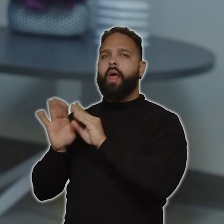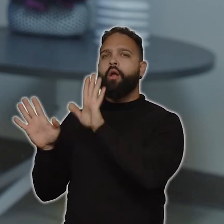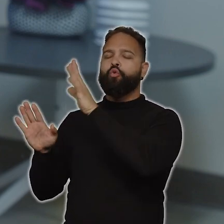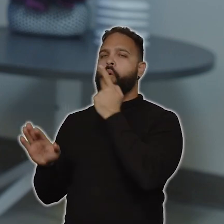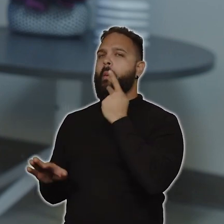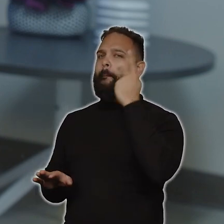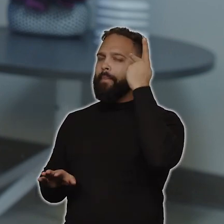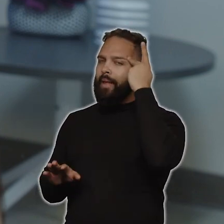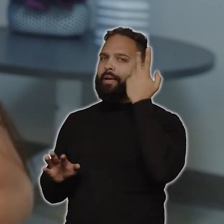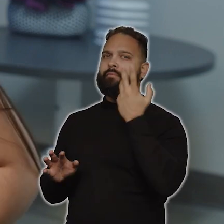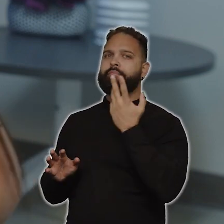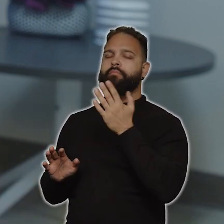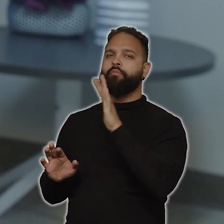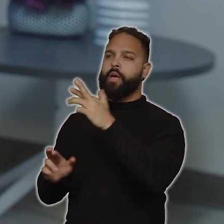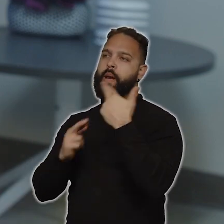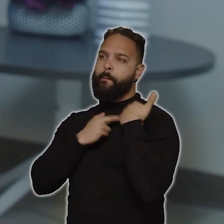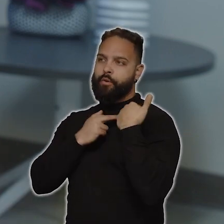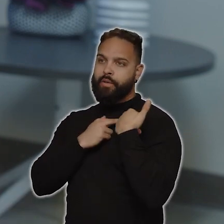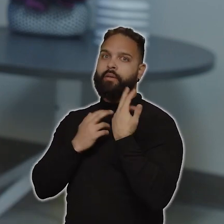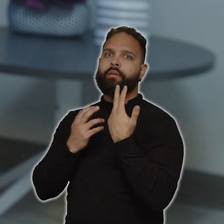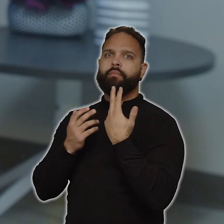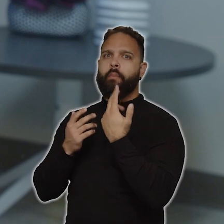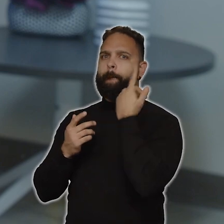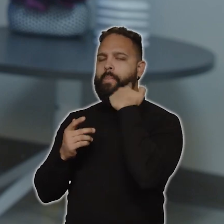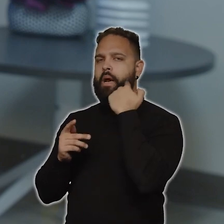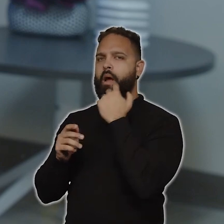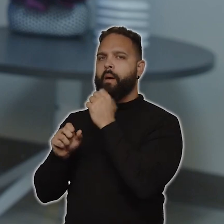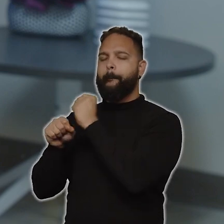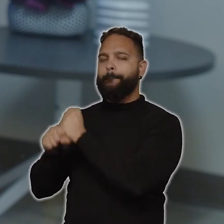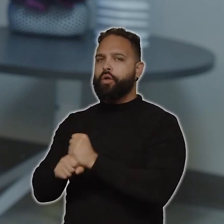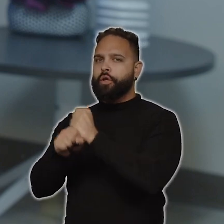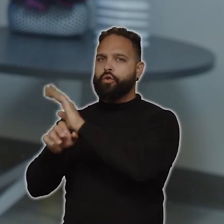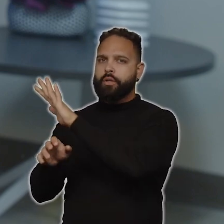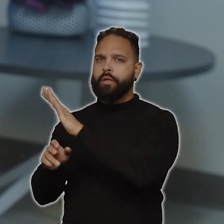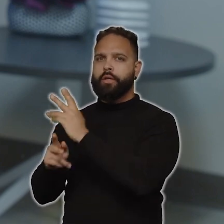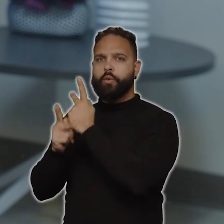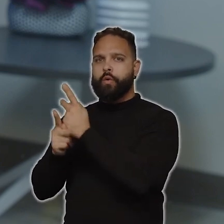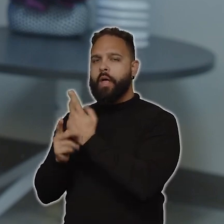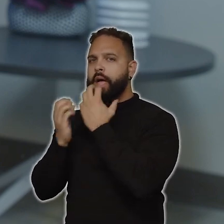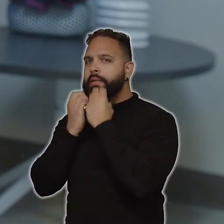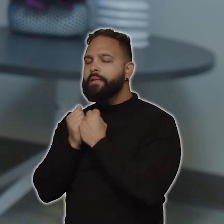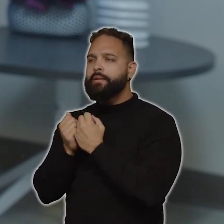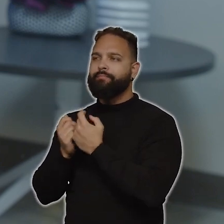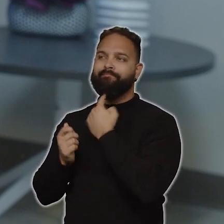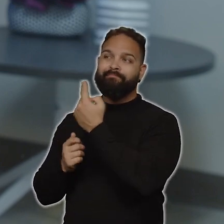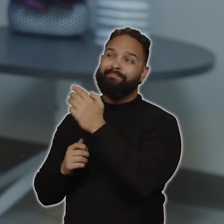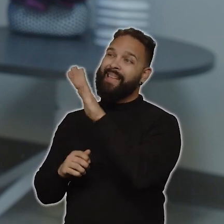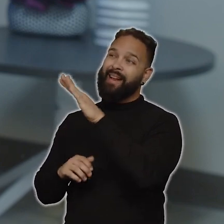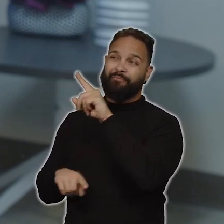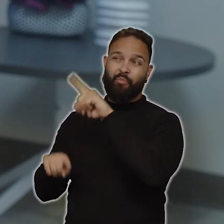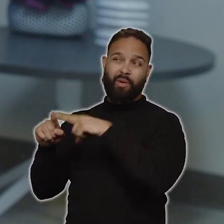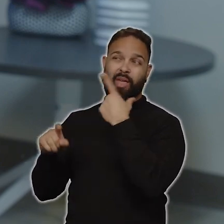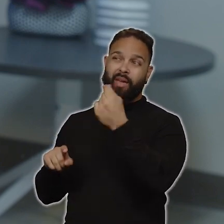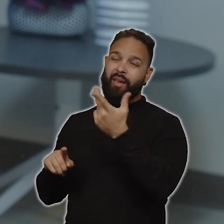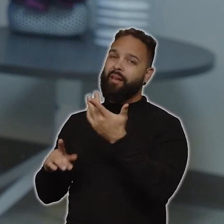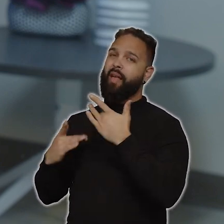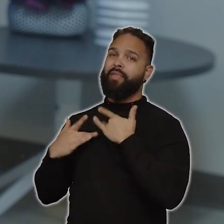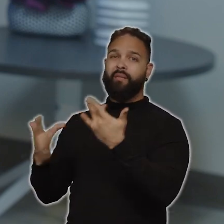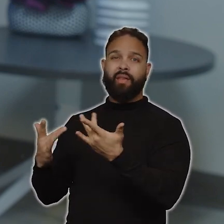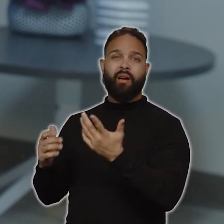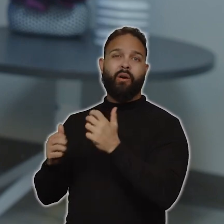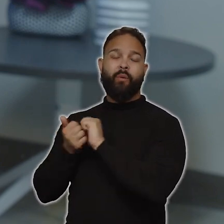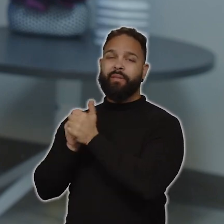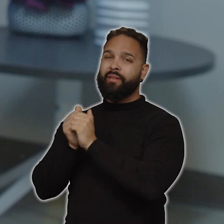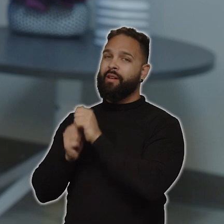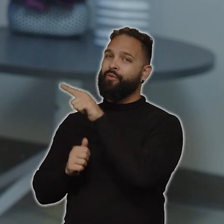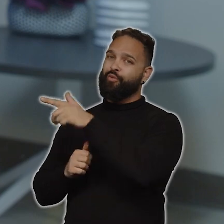papás en su responsabilidad de protegerte, te dijeron como que mira, Pedro, no vas a poder ir, estás demasiado mal,